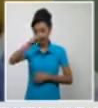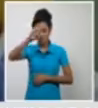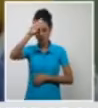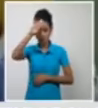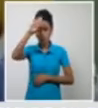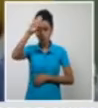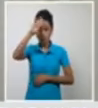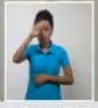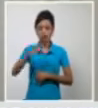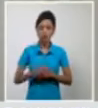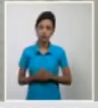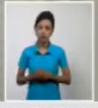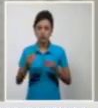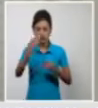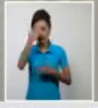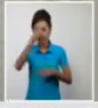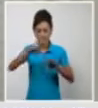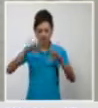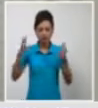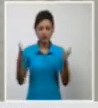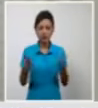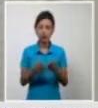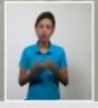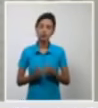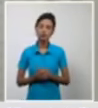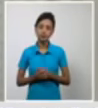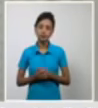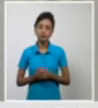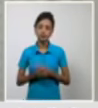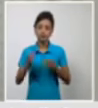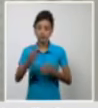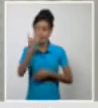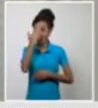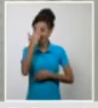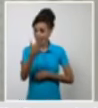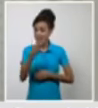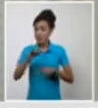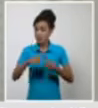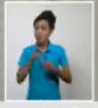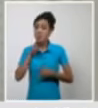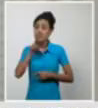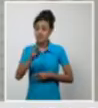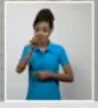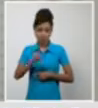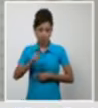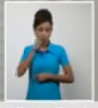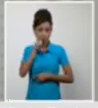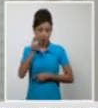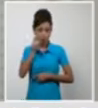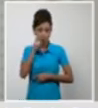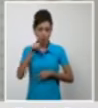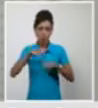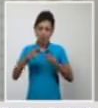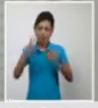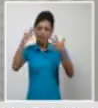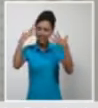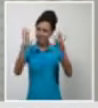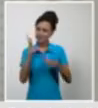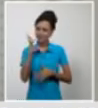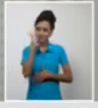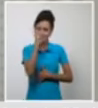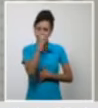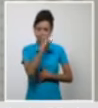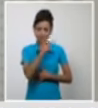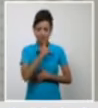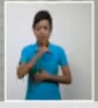a todos. Muchísimas gracias a Fabricio por su emotivo mensaje, por esta felicitación tan bella que ha dado